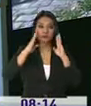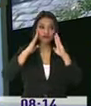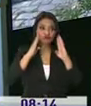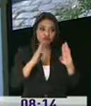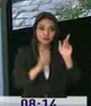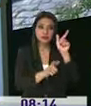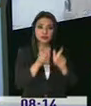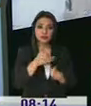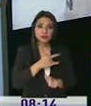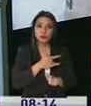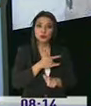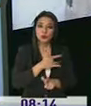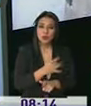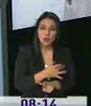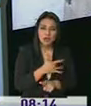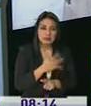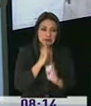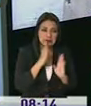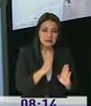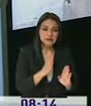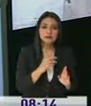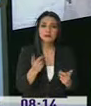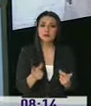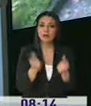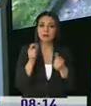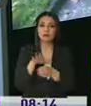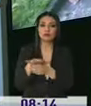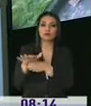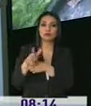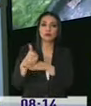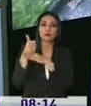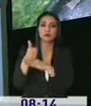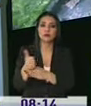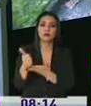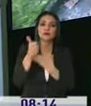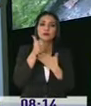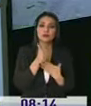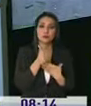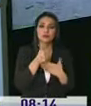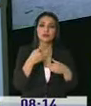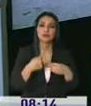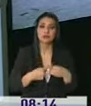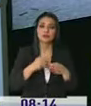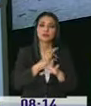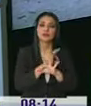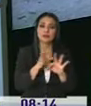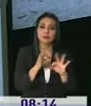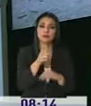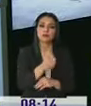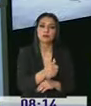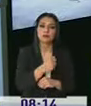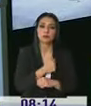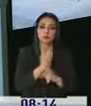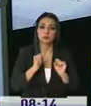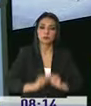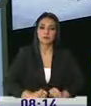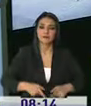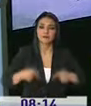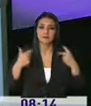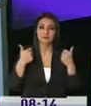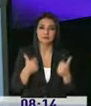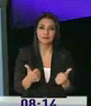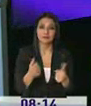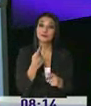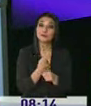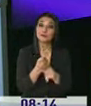eso, porque incitamos brevemente o rápidamente a que nos ayuden a que Quito sea una ciudad de ustedes, vivible. Andrea Orbe